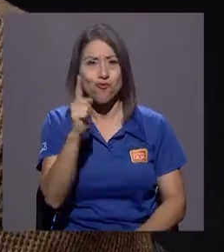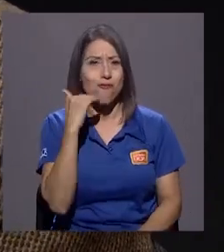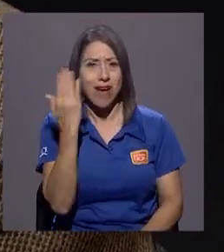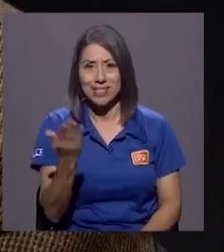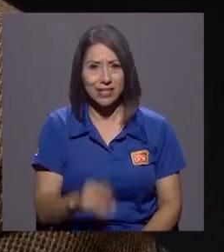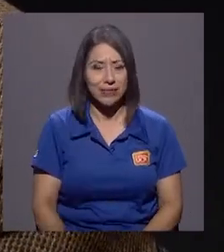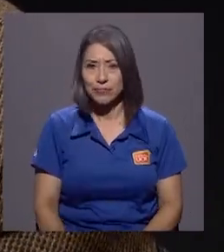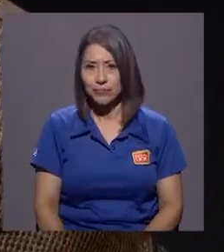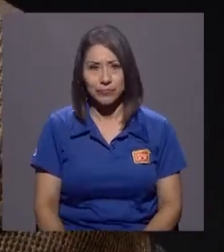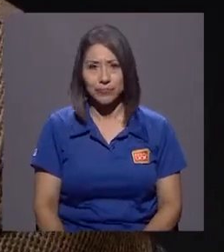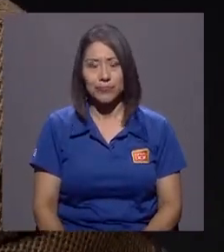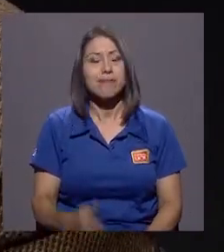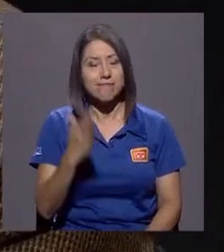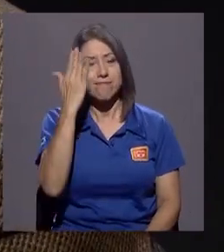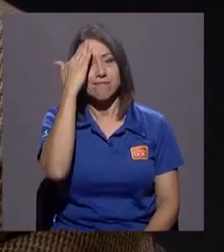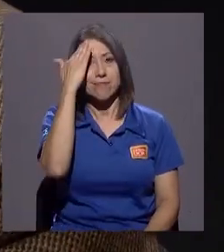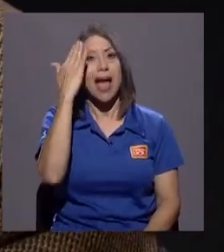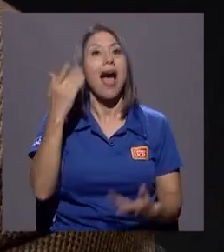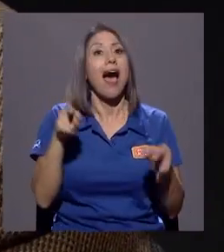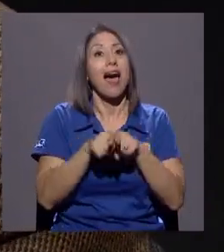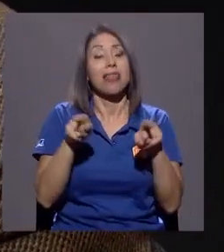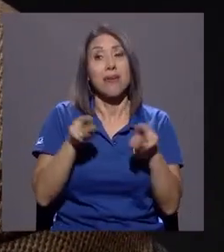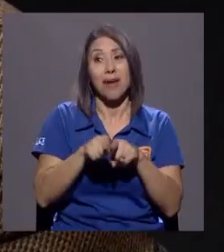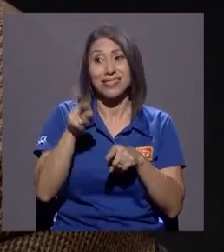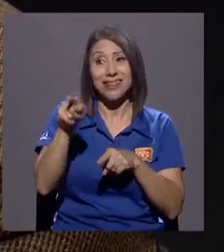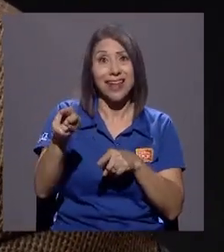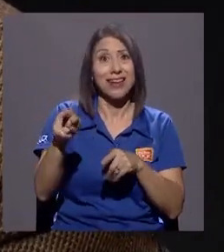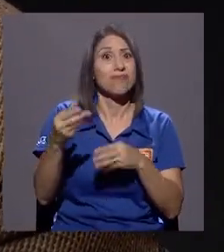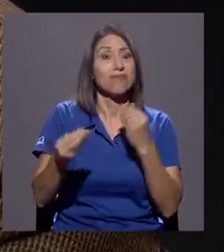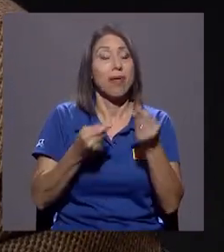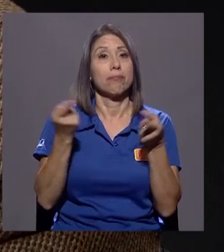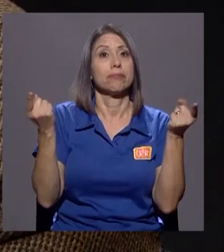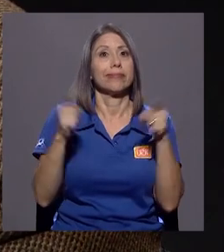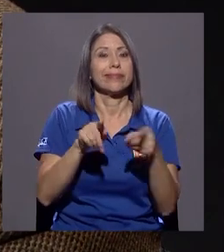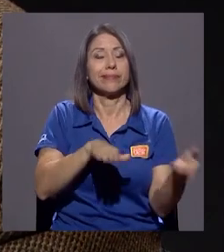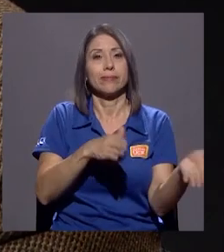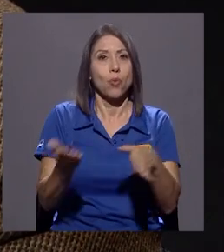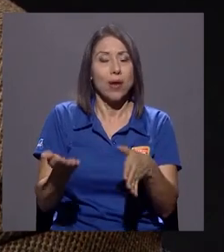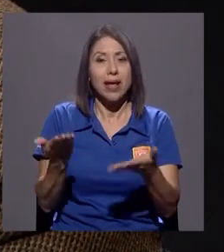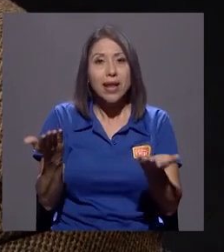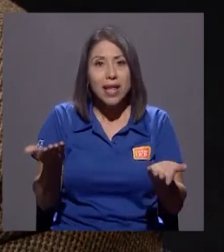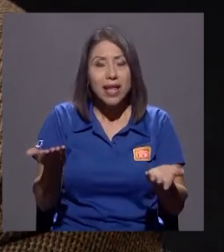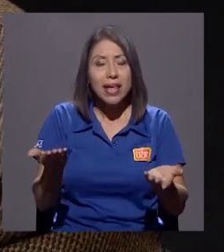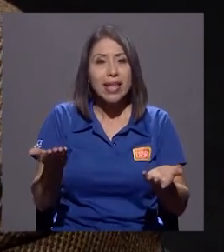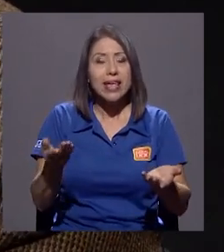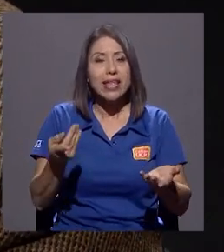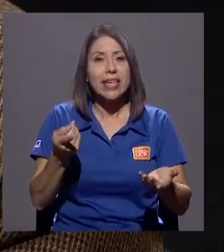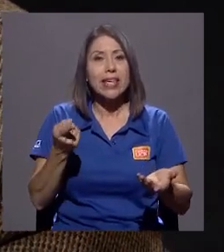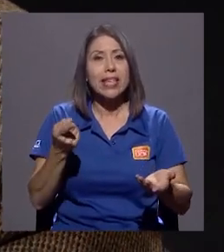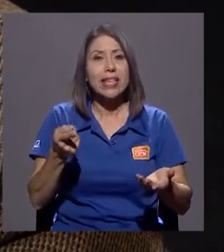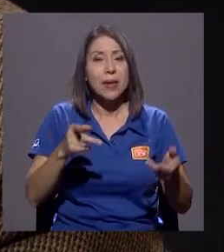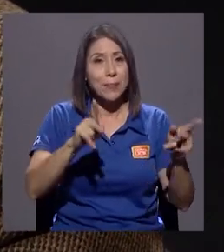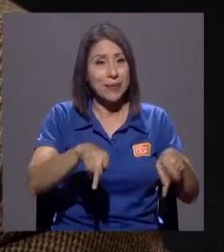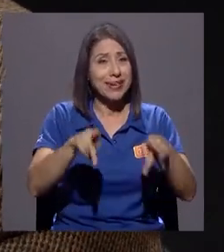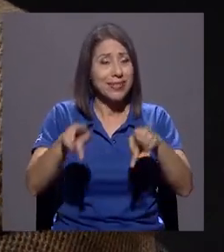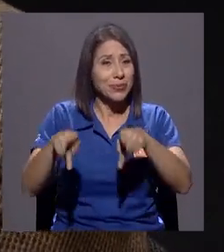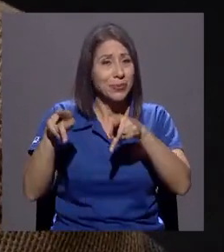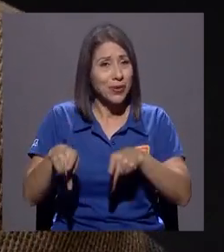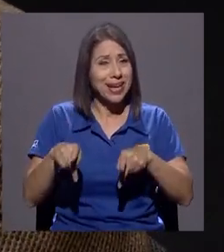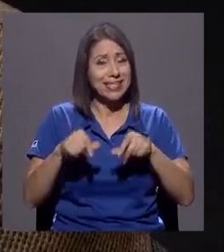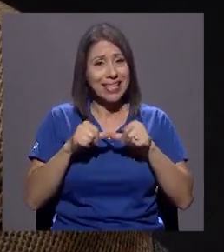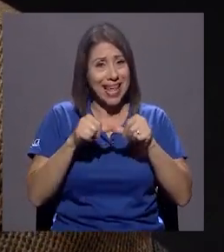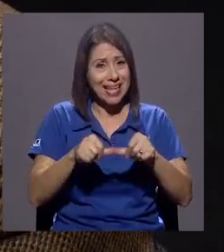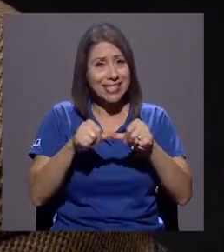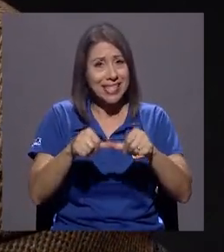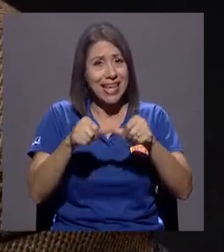estamos claros además él muere de manera muy prematura y quienes han seguido